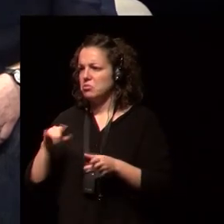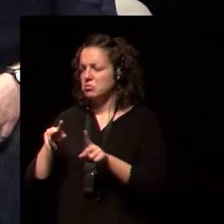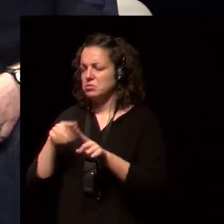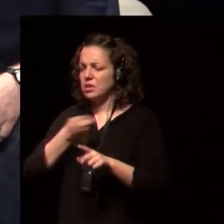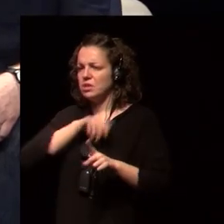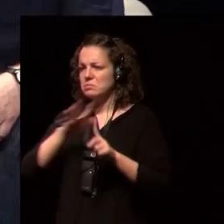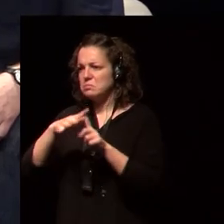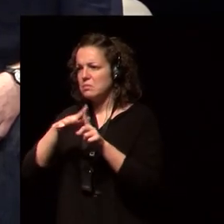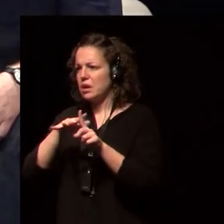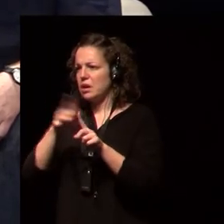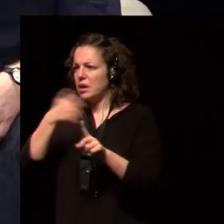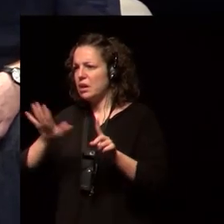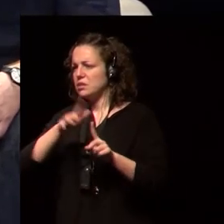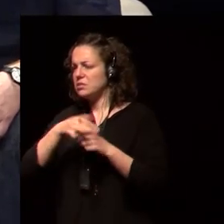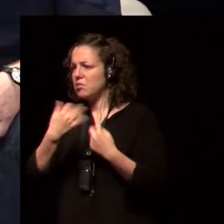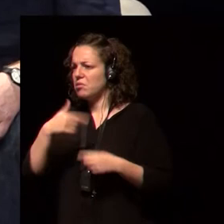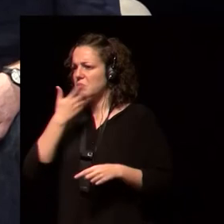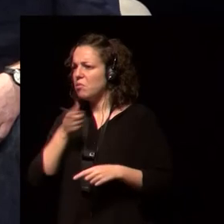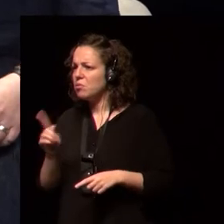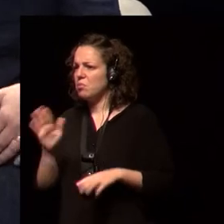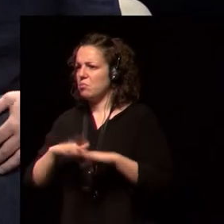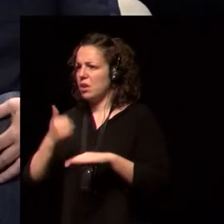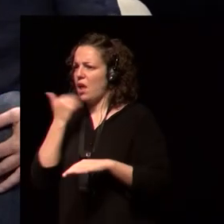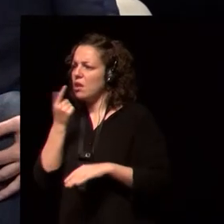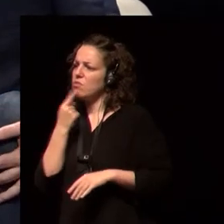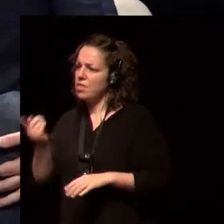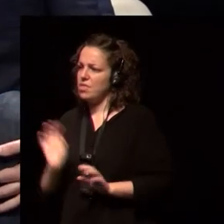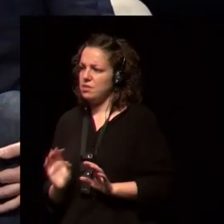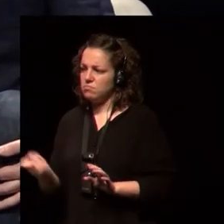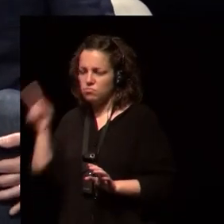no conozco la situación en España como para atreverme a decir nada.